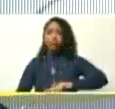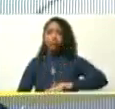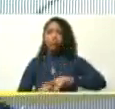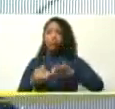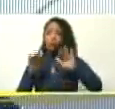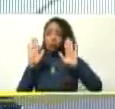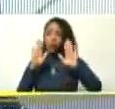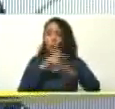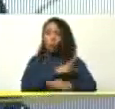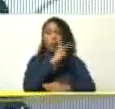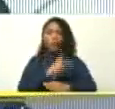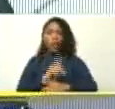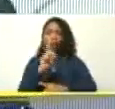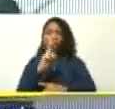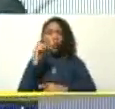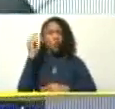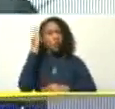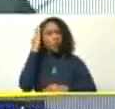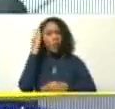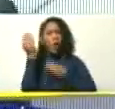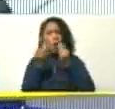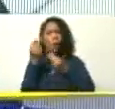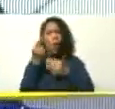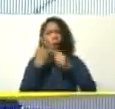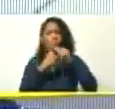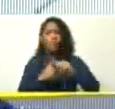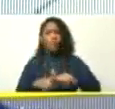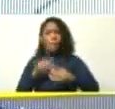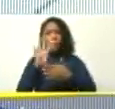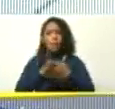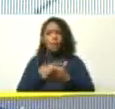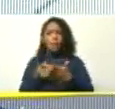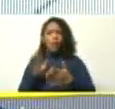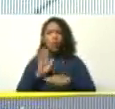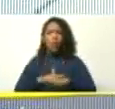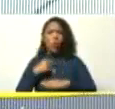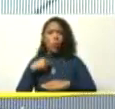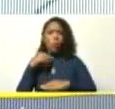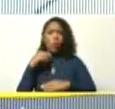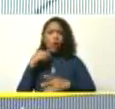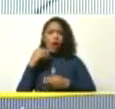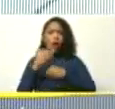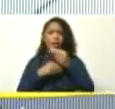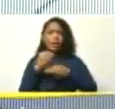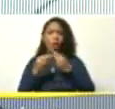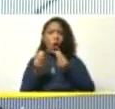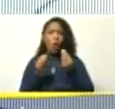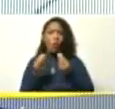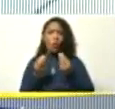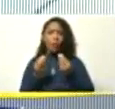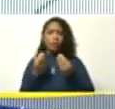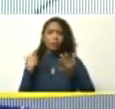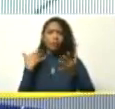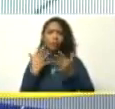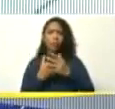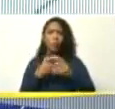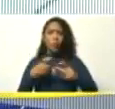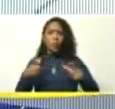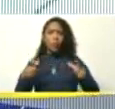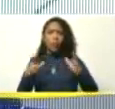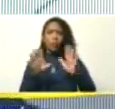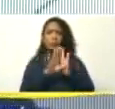supone que los poetas no son muy duchos en matemáticas, pero yo saqué una cuenta, dada la prolongación de los discursos de los